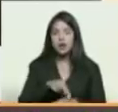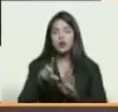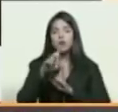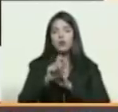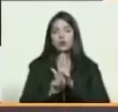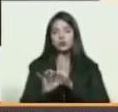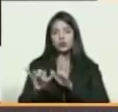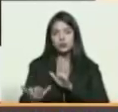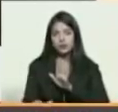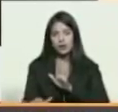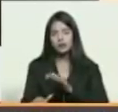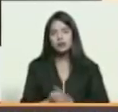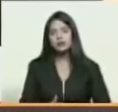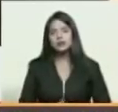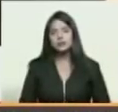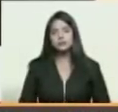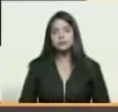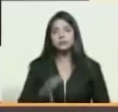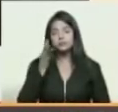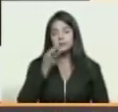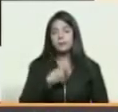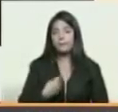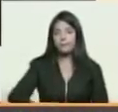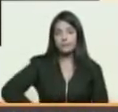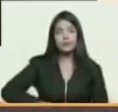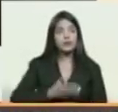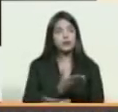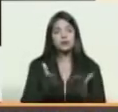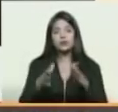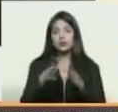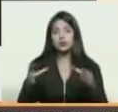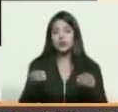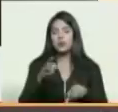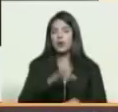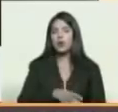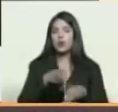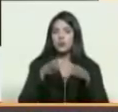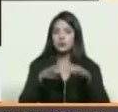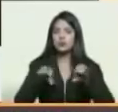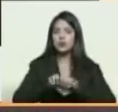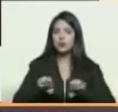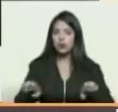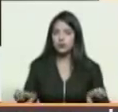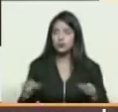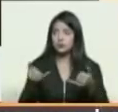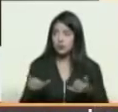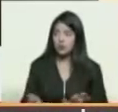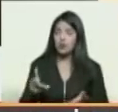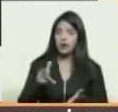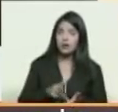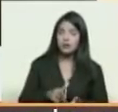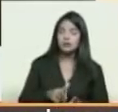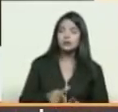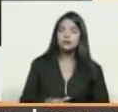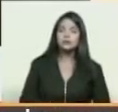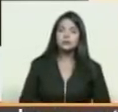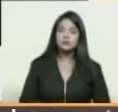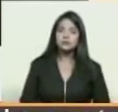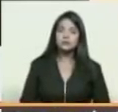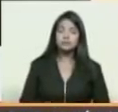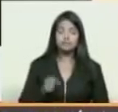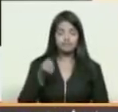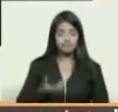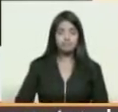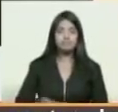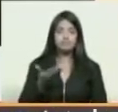Constituyente, señora Presidenta, y de Huérfano y demás miembros de la Comisión de Educación presente, a los cuales saludo, es